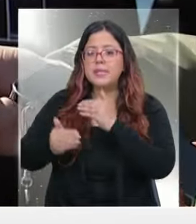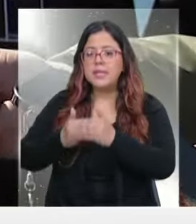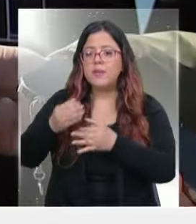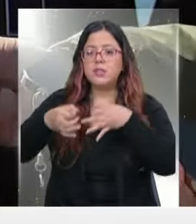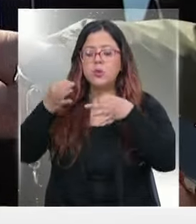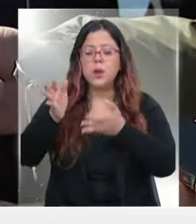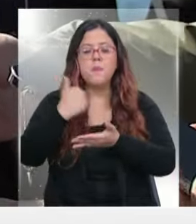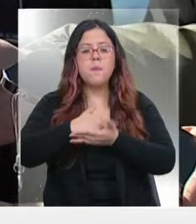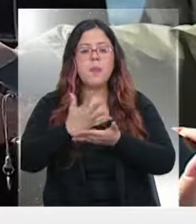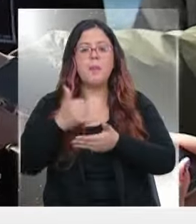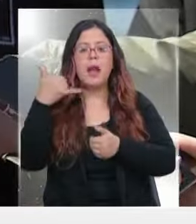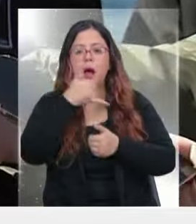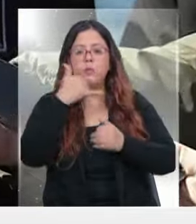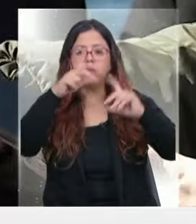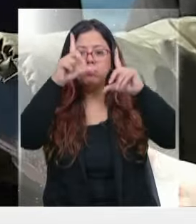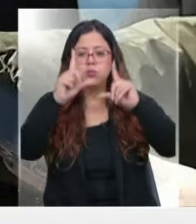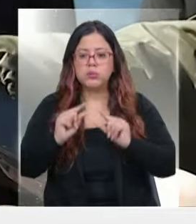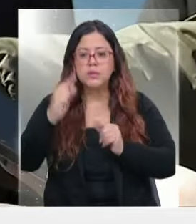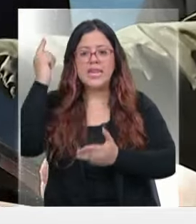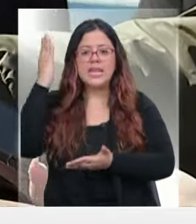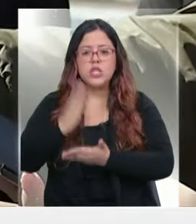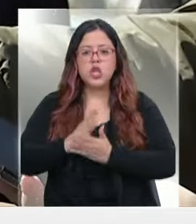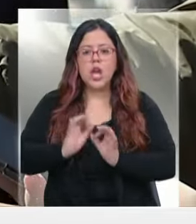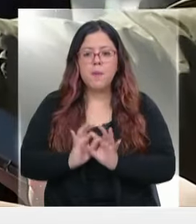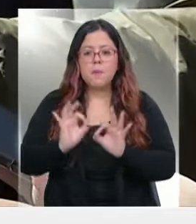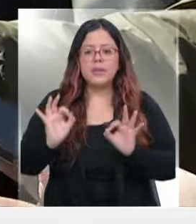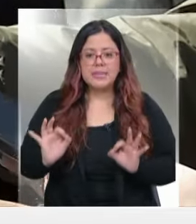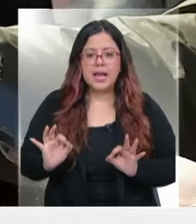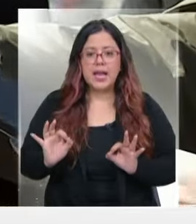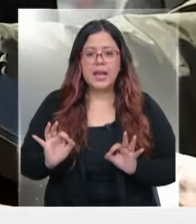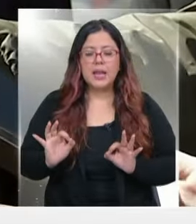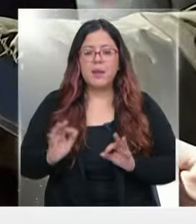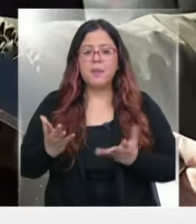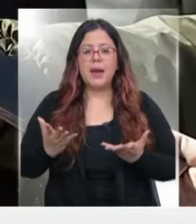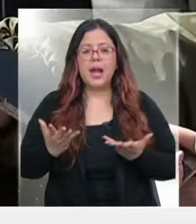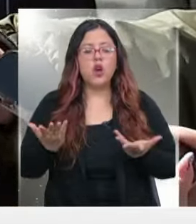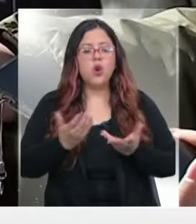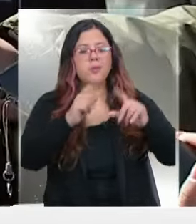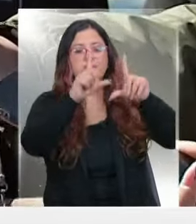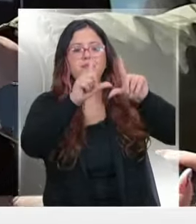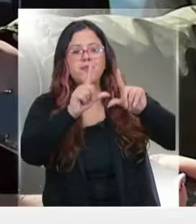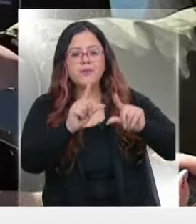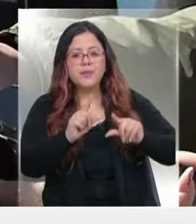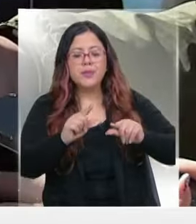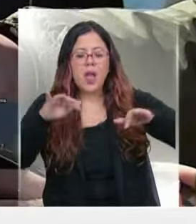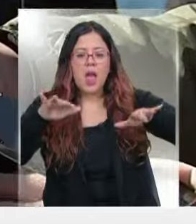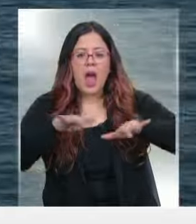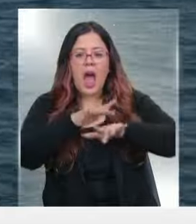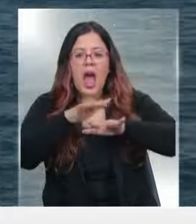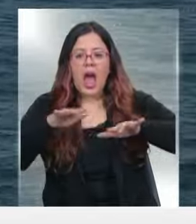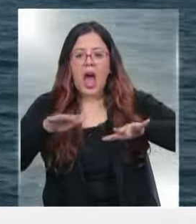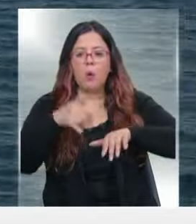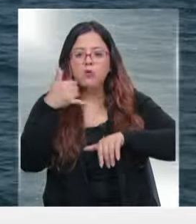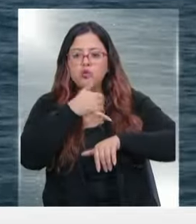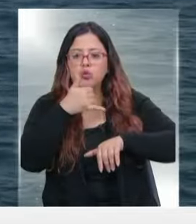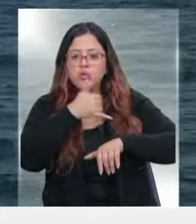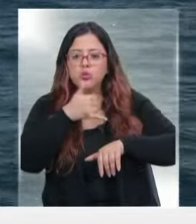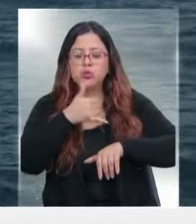un plan de descontaminación con medidas específicas también para cómo descontaminar el agua de la bahía.